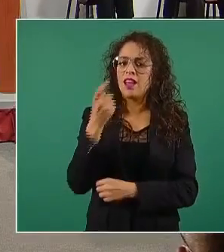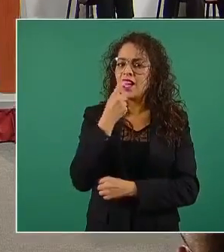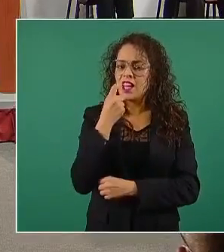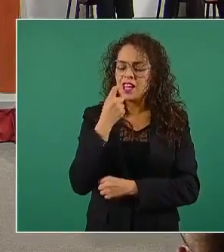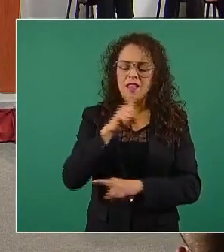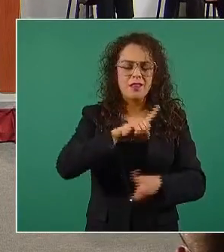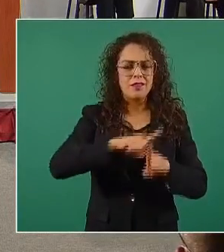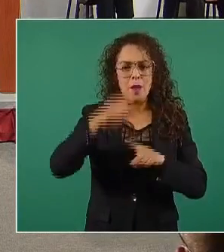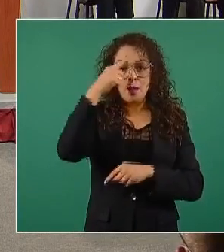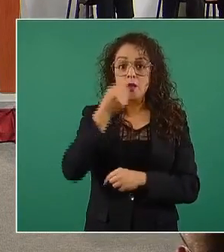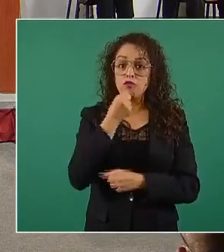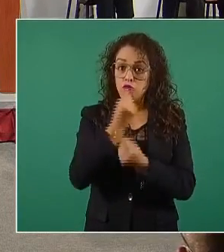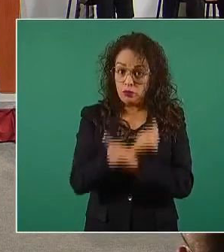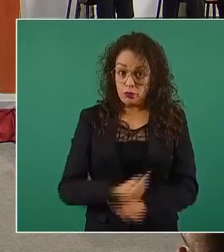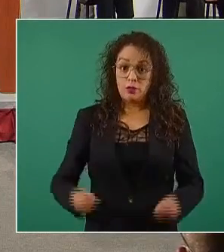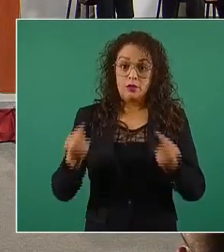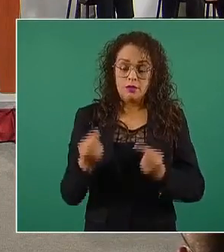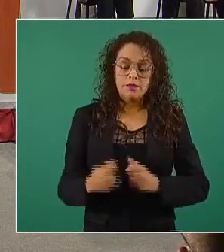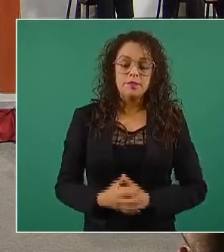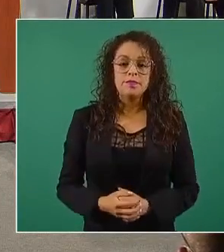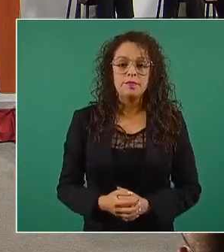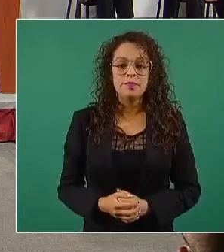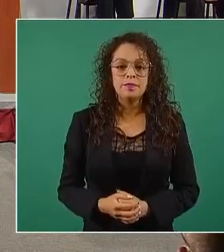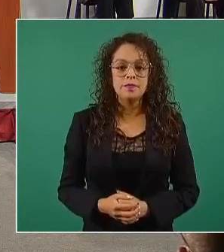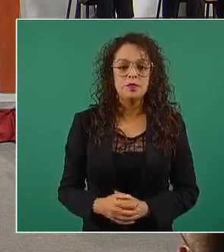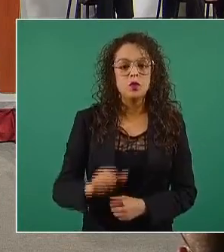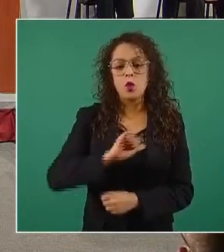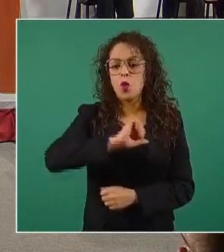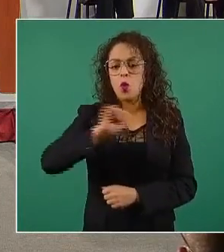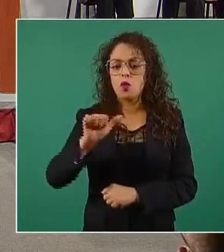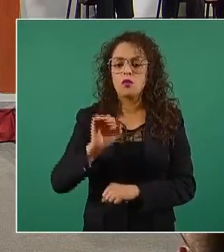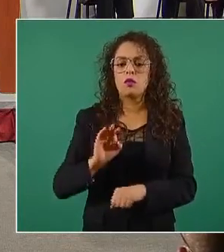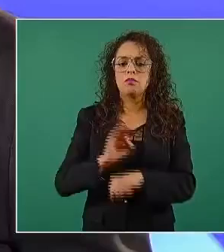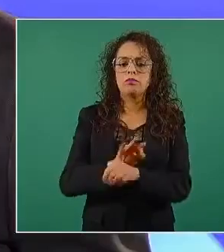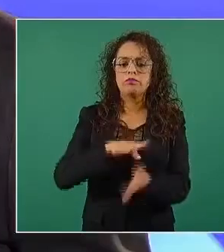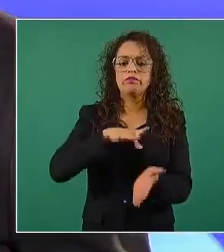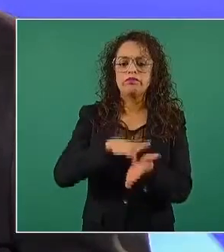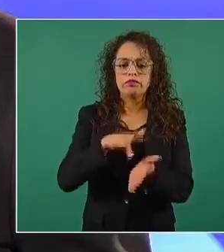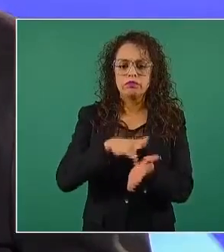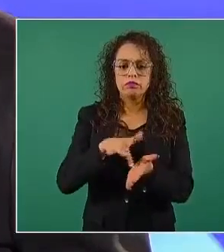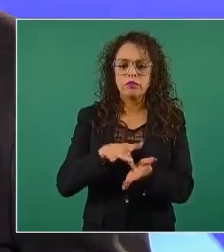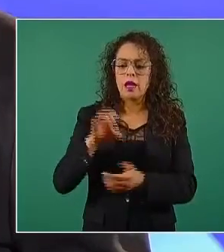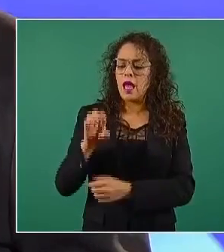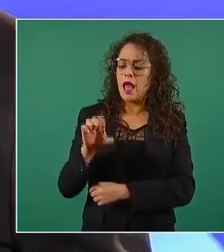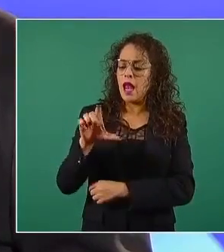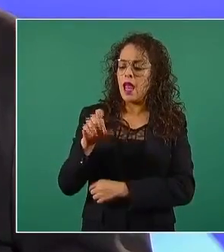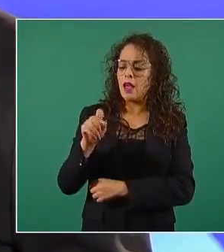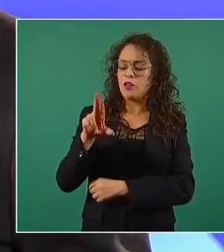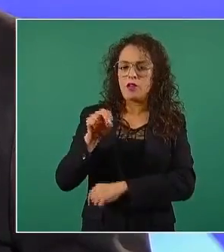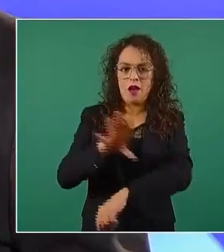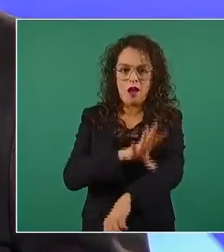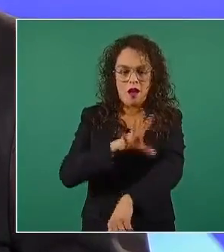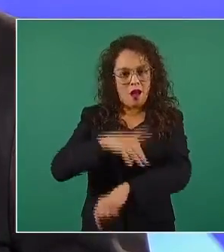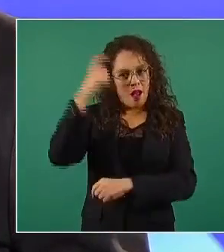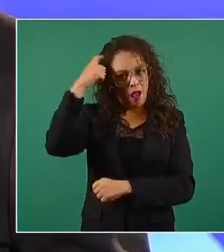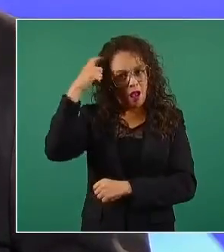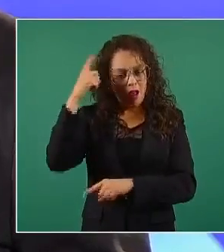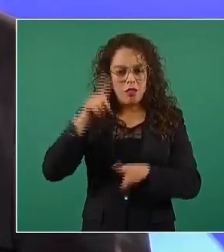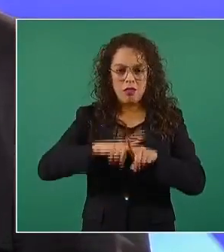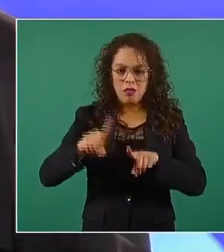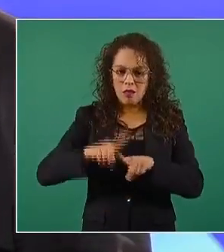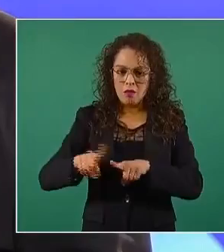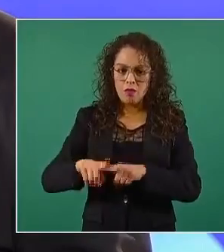odontopediatría. Y de cara a los servicios auxiliares de diagnóstico, electroneurodiagnóstico,